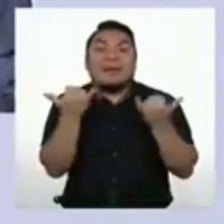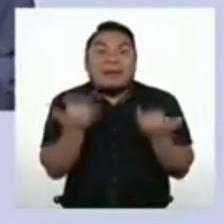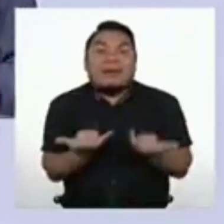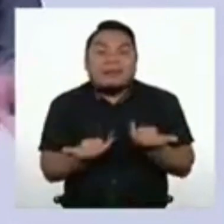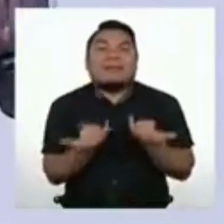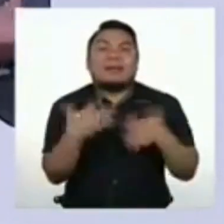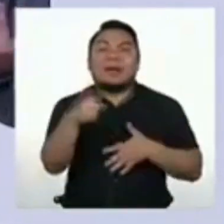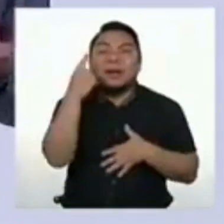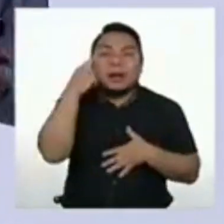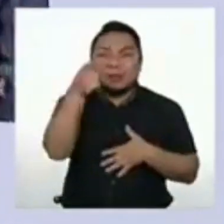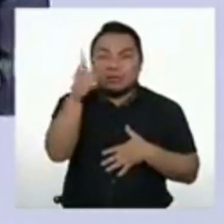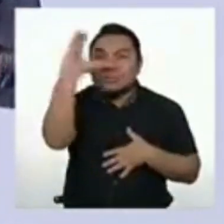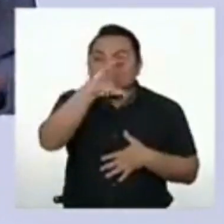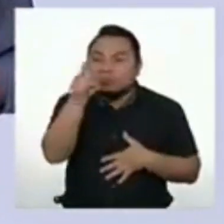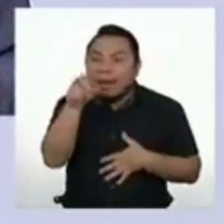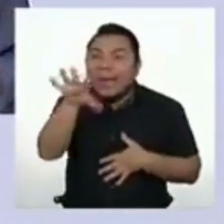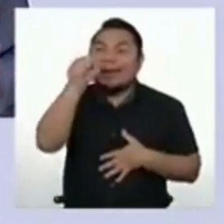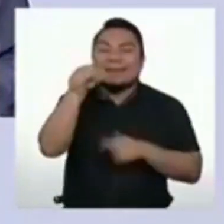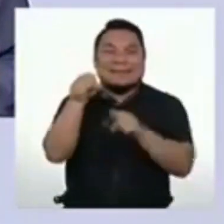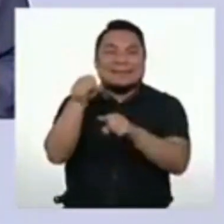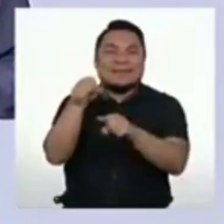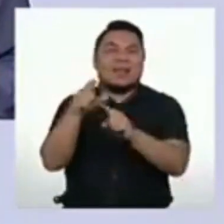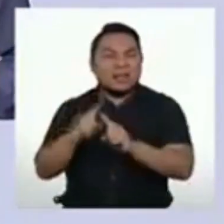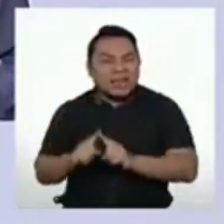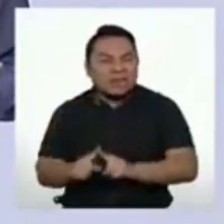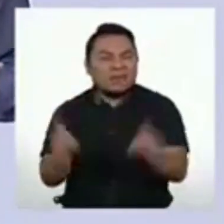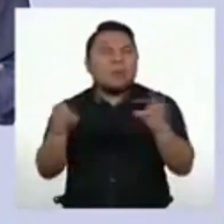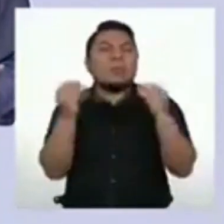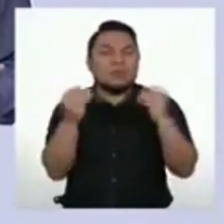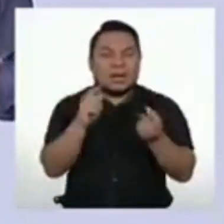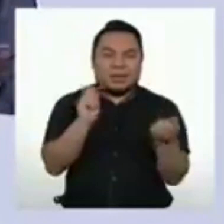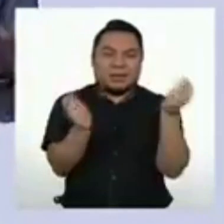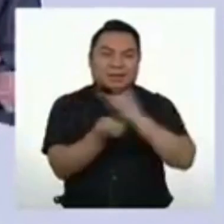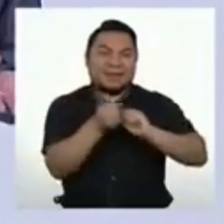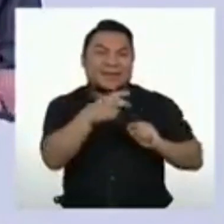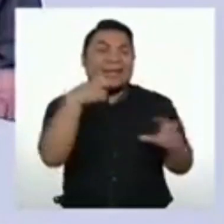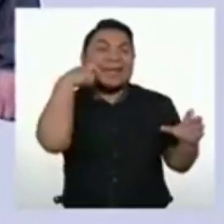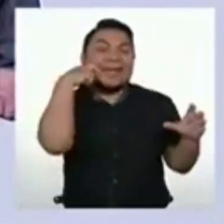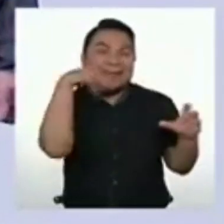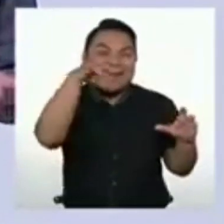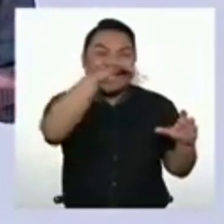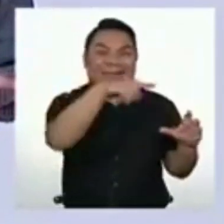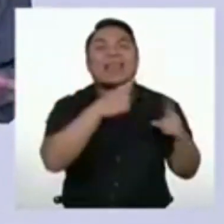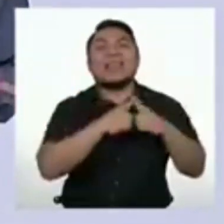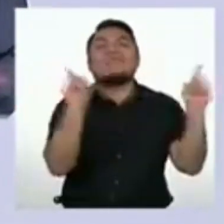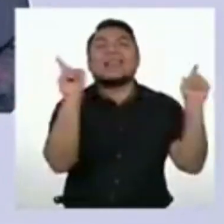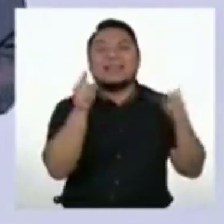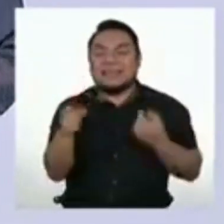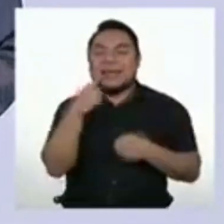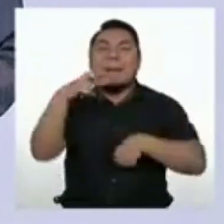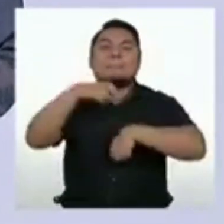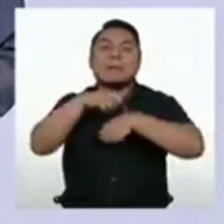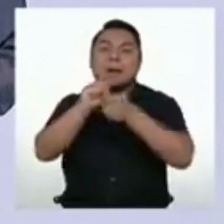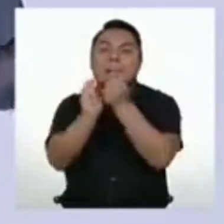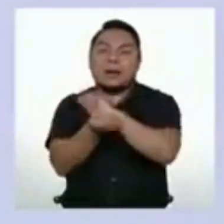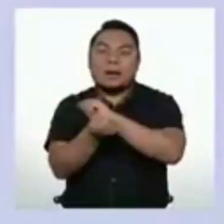Ahora vamos a descubrir juntos por qué es tan distinto el proceso de deshidratación que pasa el chuño que lo distingue del proceso del